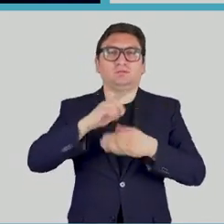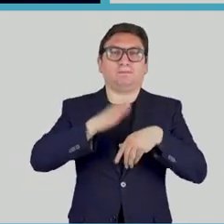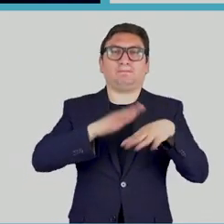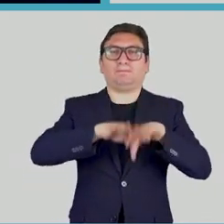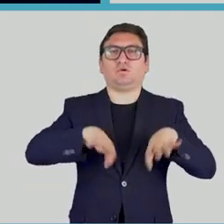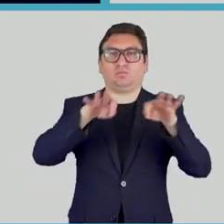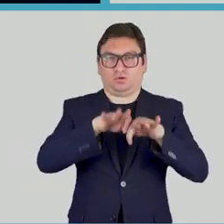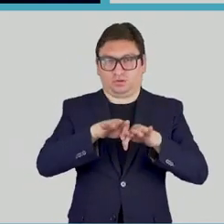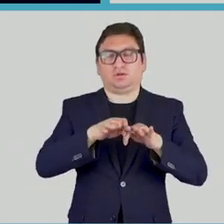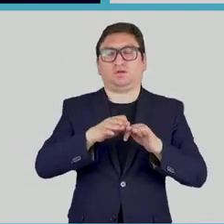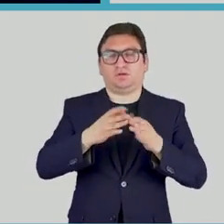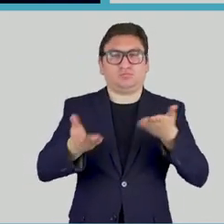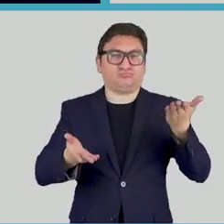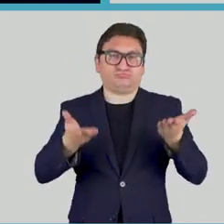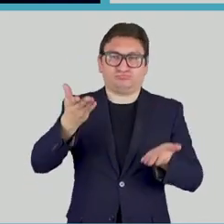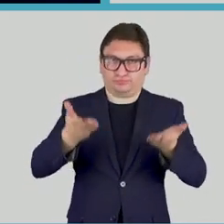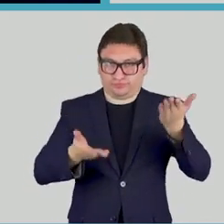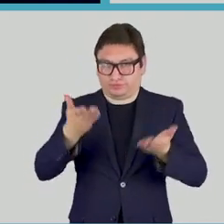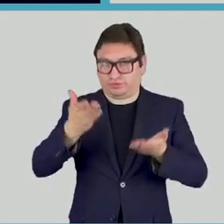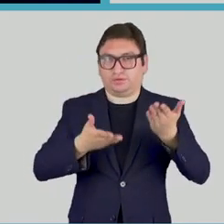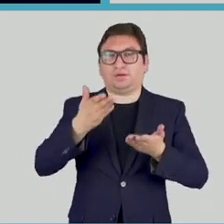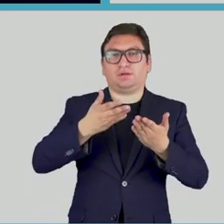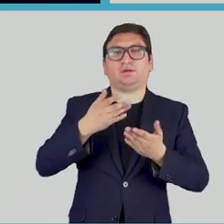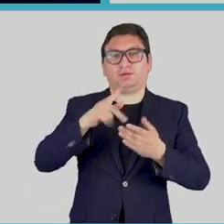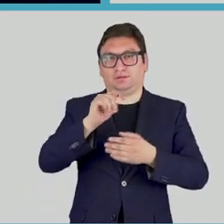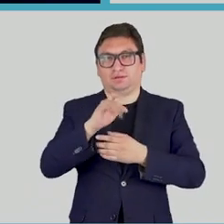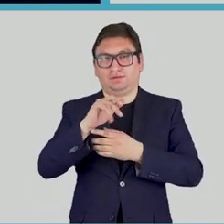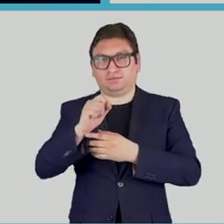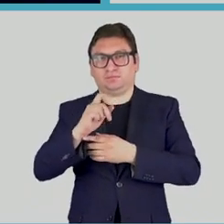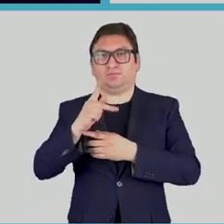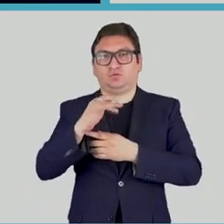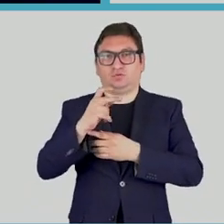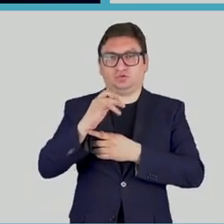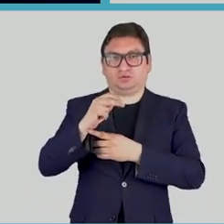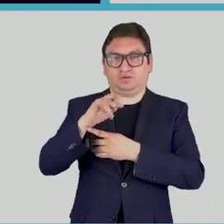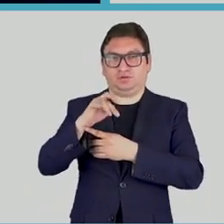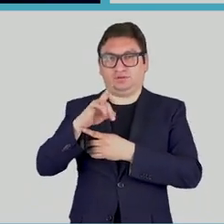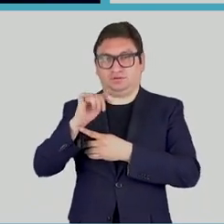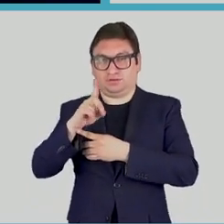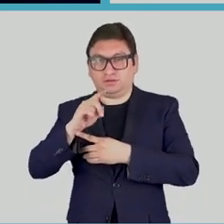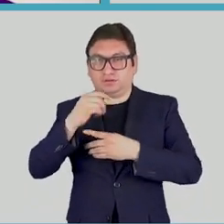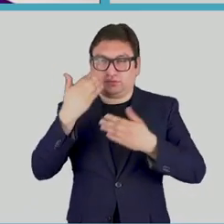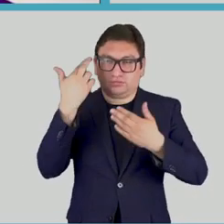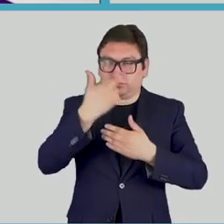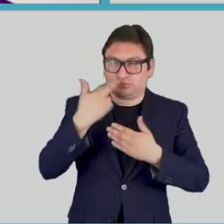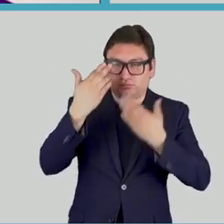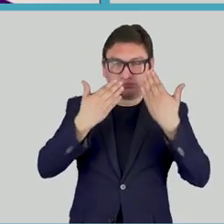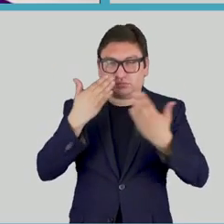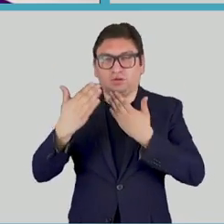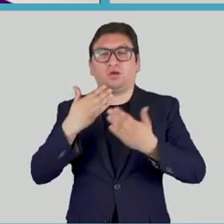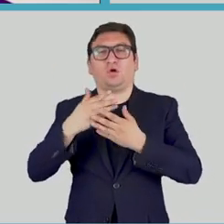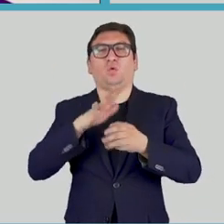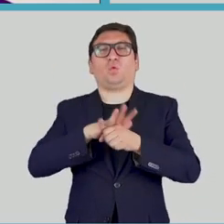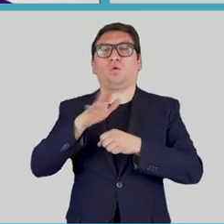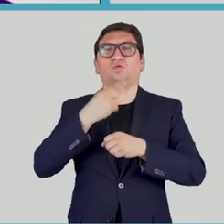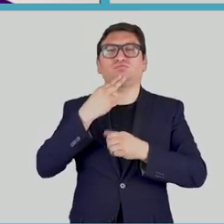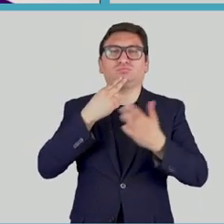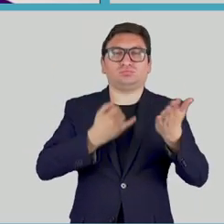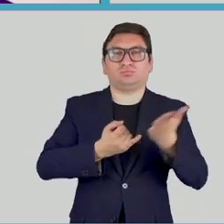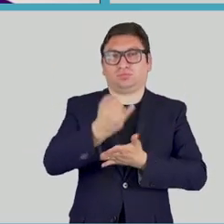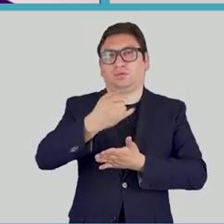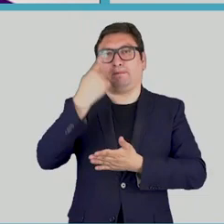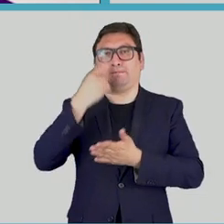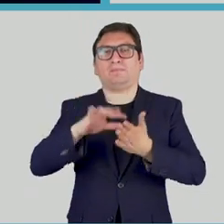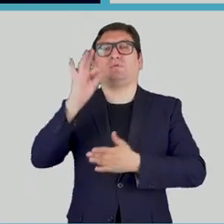derechos aplicar un principio de proporcionalidad del test de proporcionalidad para ver la razonabilidad de las medidas que se van a tomar para